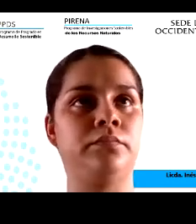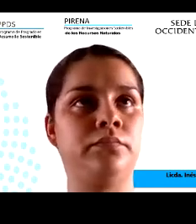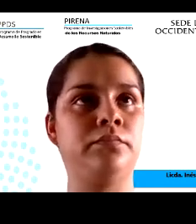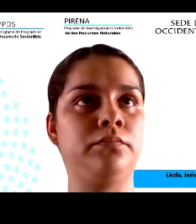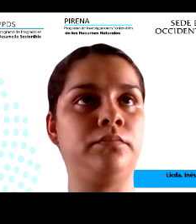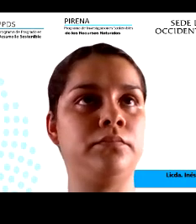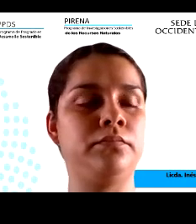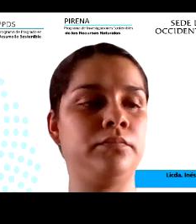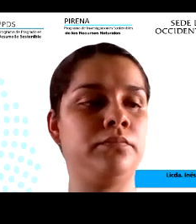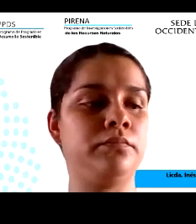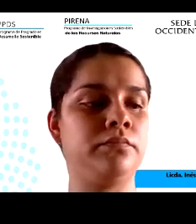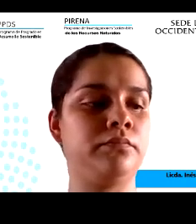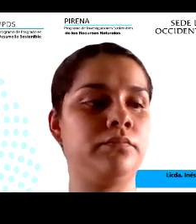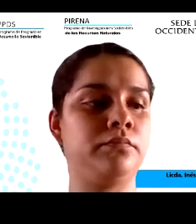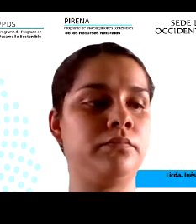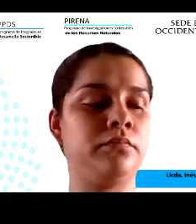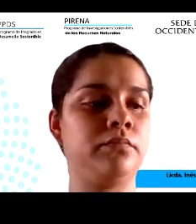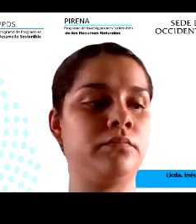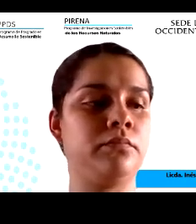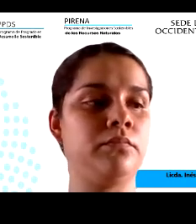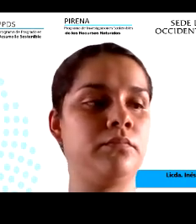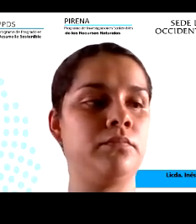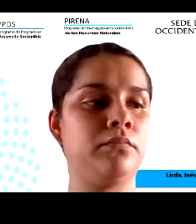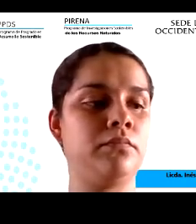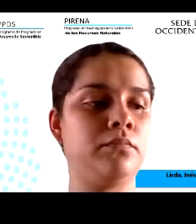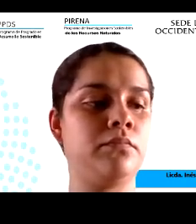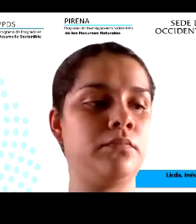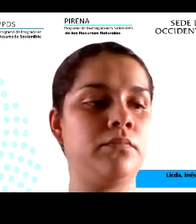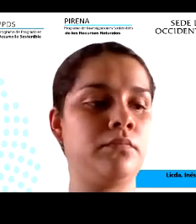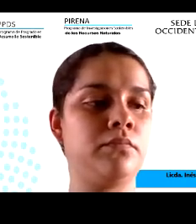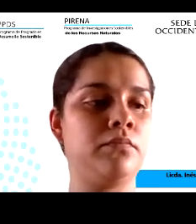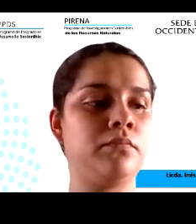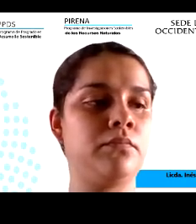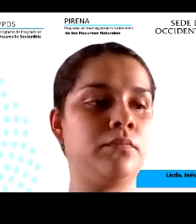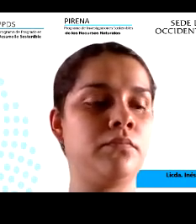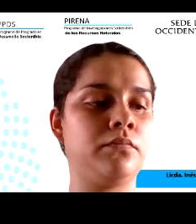fuerte, digamos, en el momento, en caso que sea necesario cortar. Pero para que tengan una idea, en este